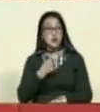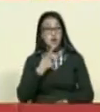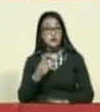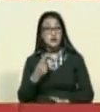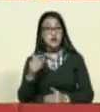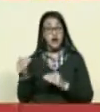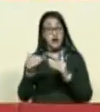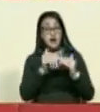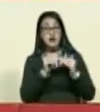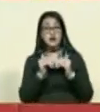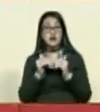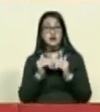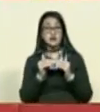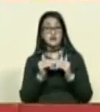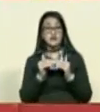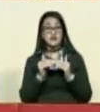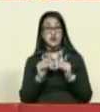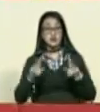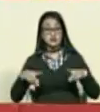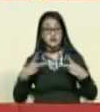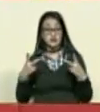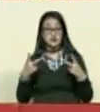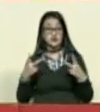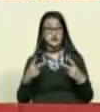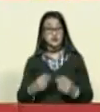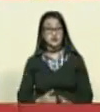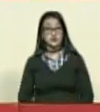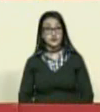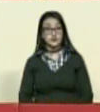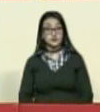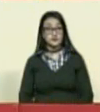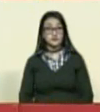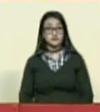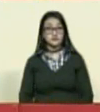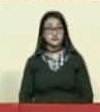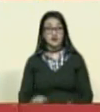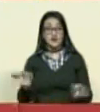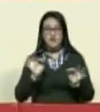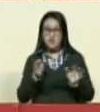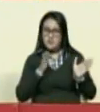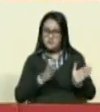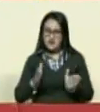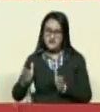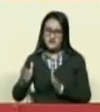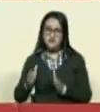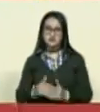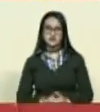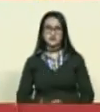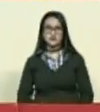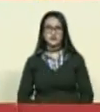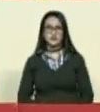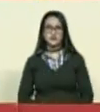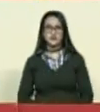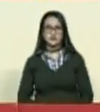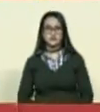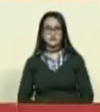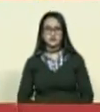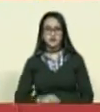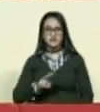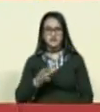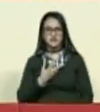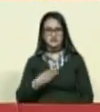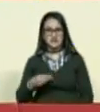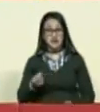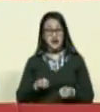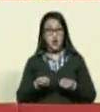recuperar equilibrio. No vale construir nuevos equilibrios, Ricardo. Con los modelos de planificación estratégica. Vicepresidente